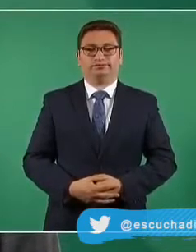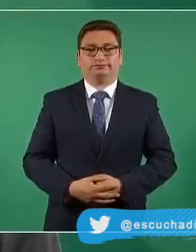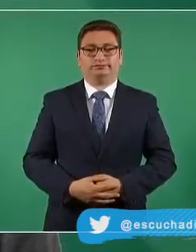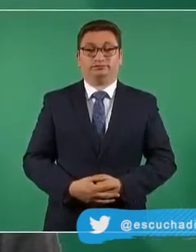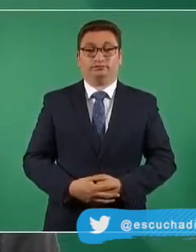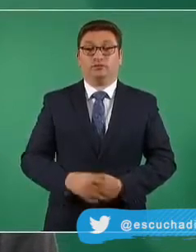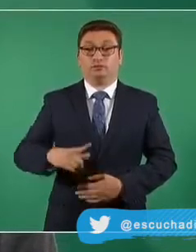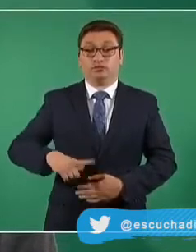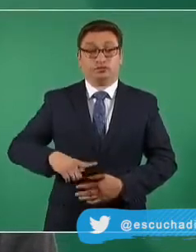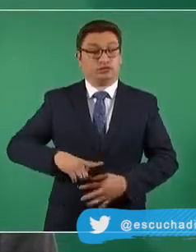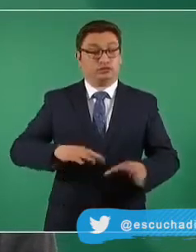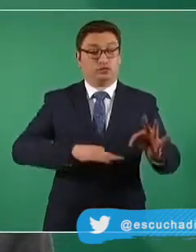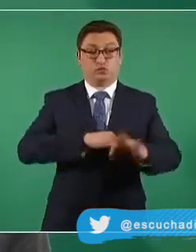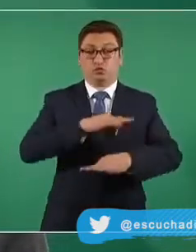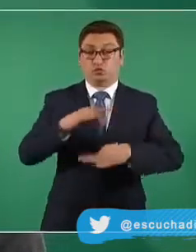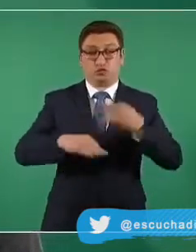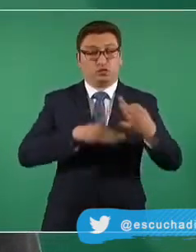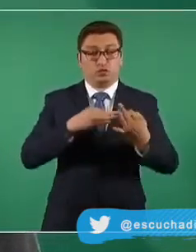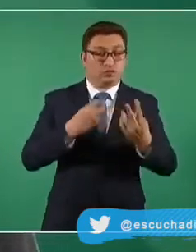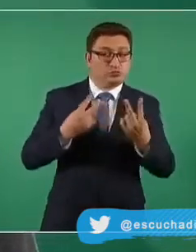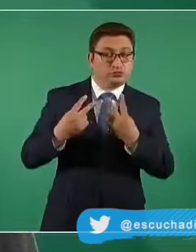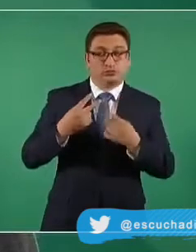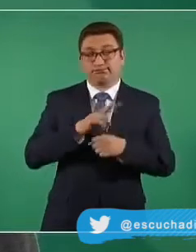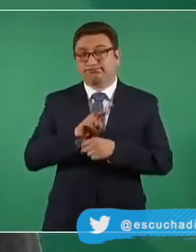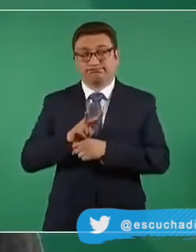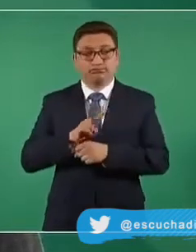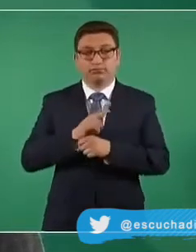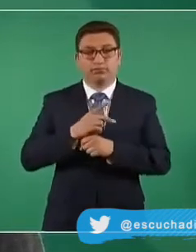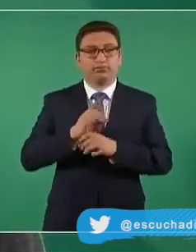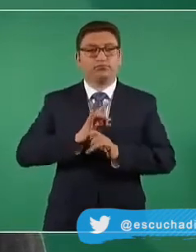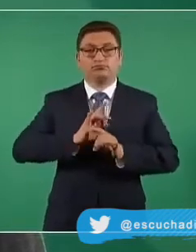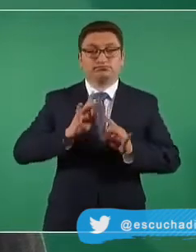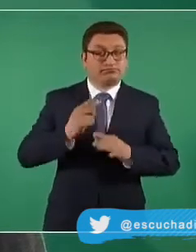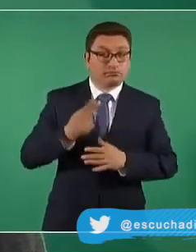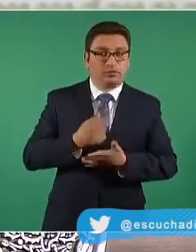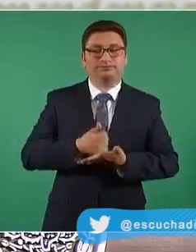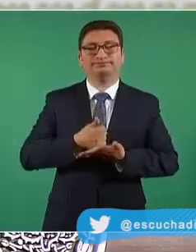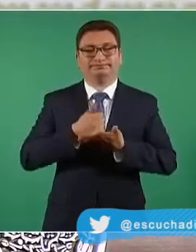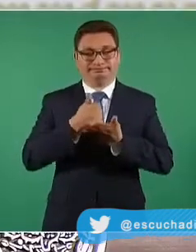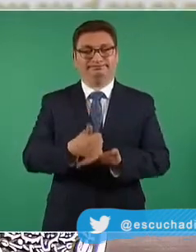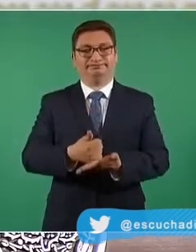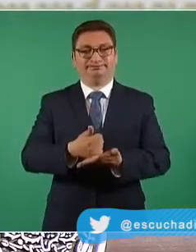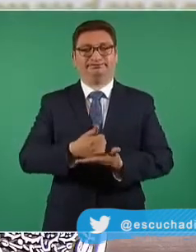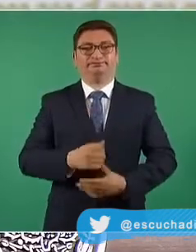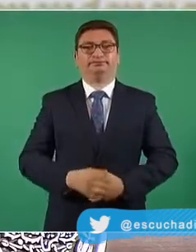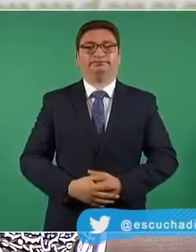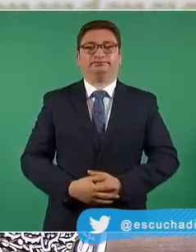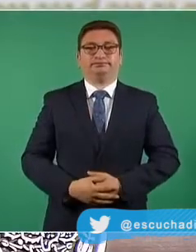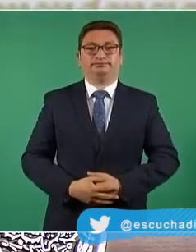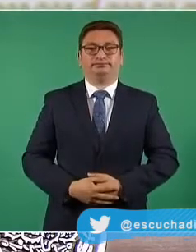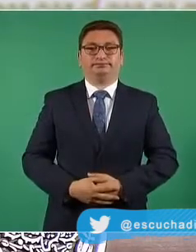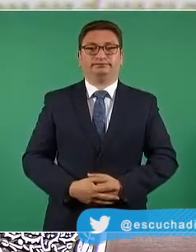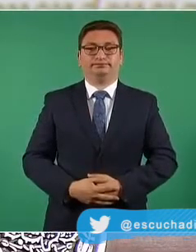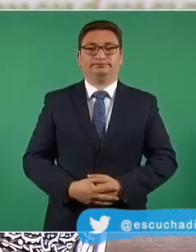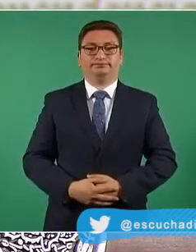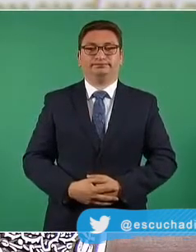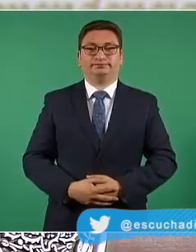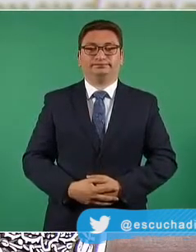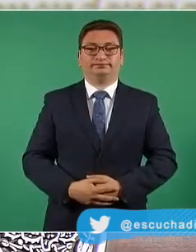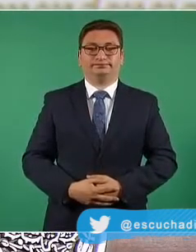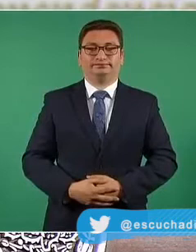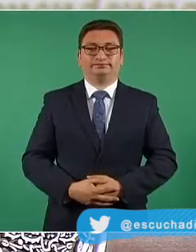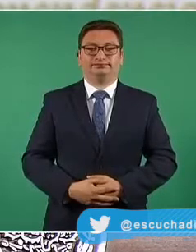familia y los gobiernos estatales, bajo la dirección del gobierno federal. Hay buena actitud y se recuerda que el regreso a